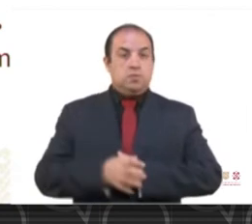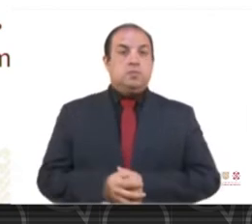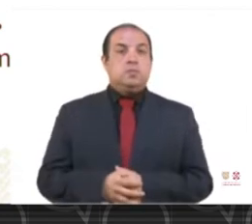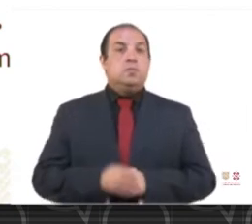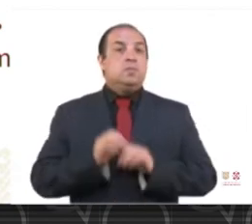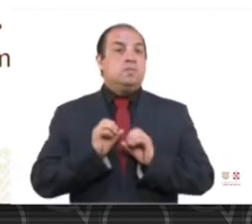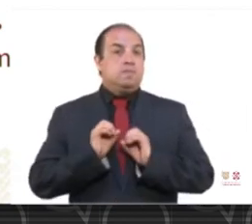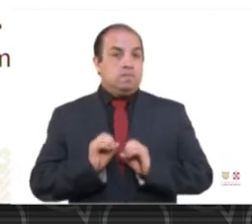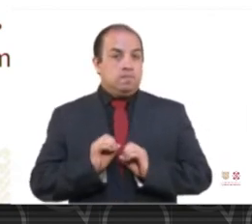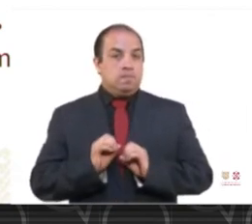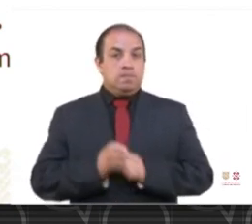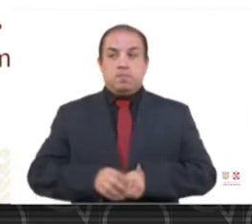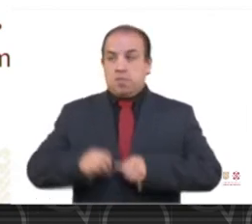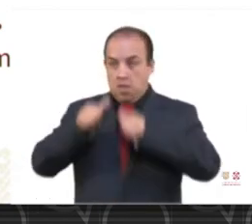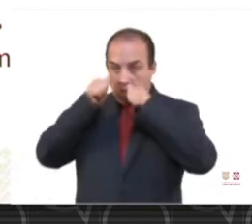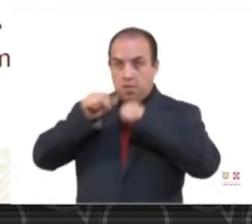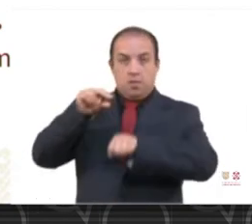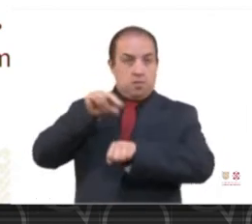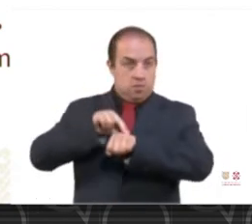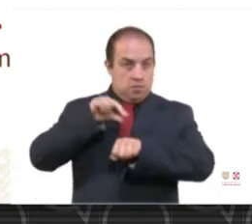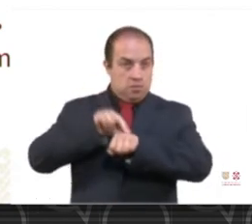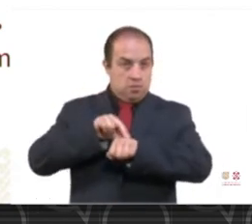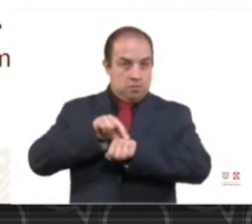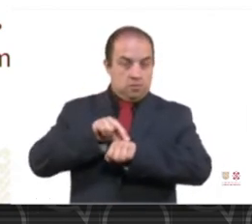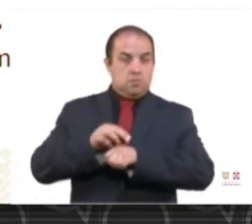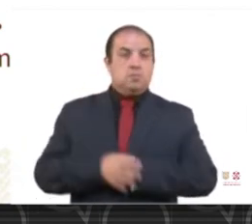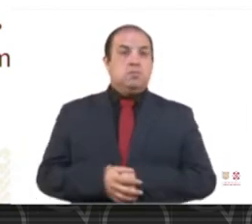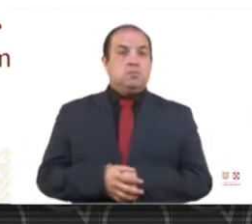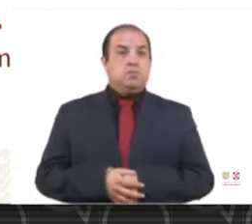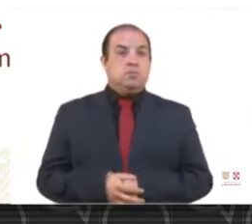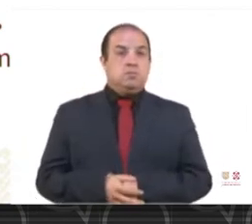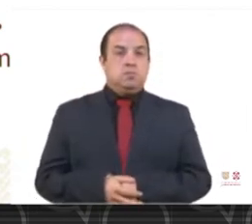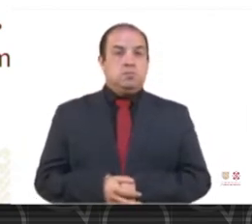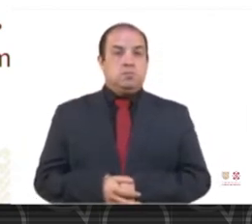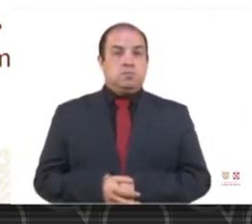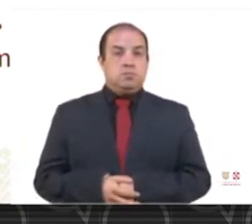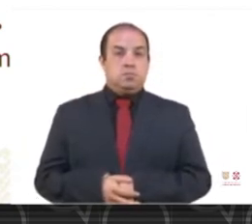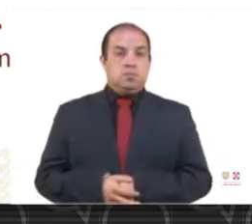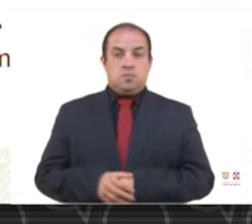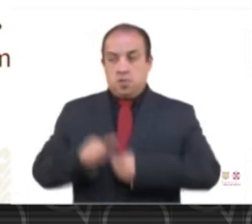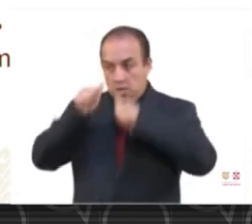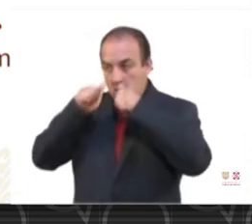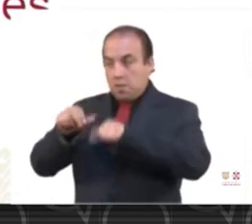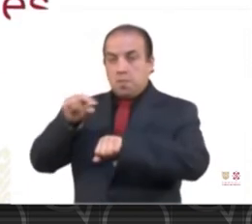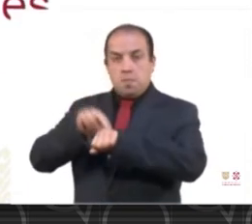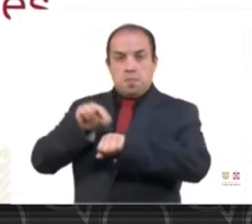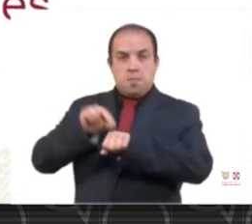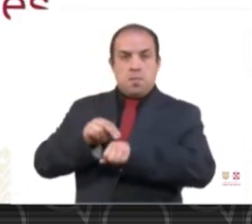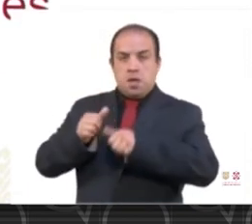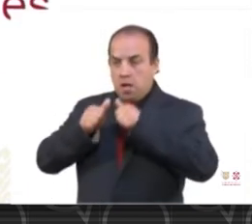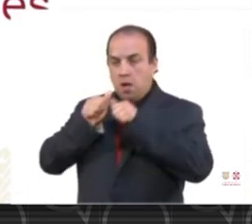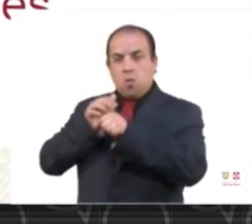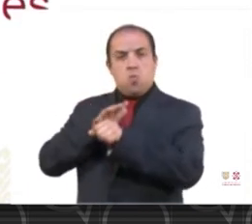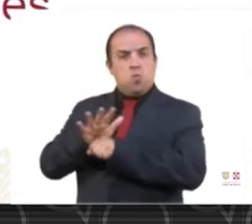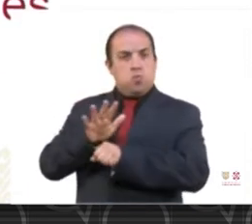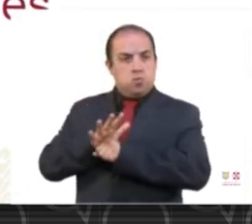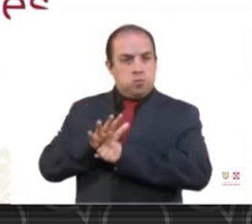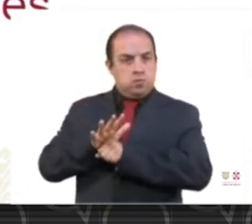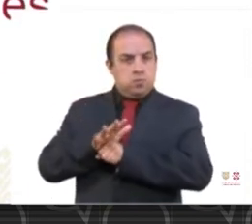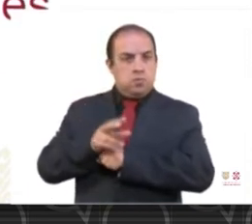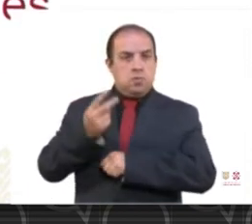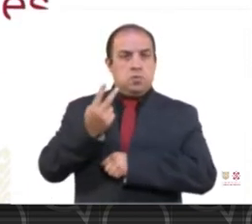o atención médica. Las atenciones médicas que se brindaron fueron